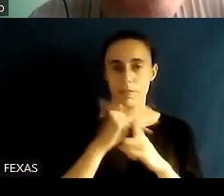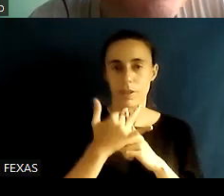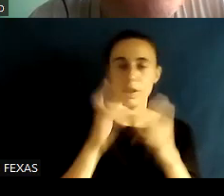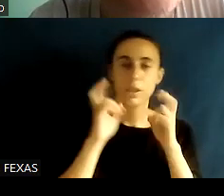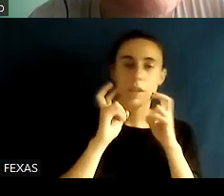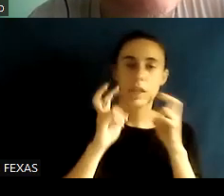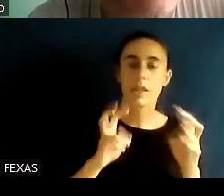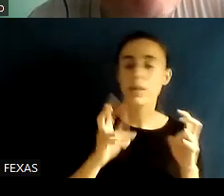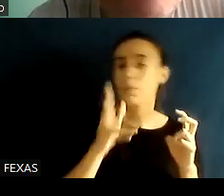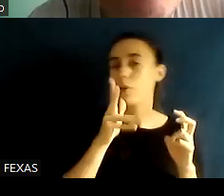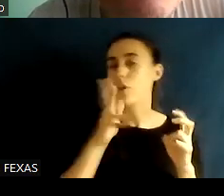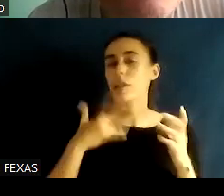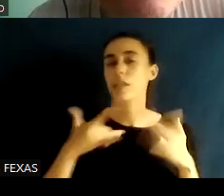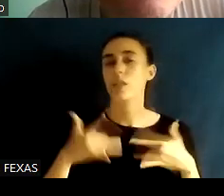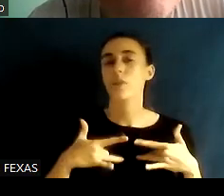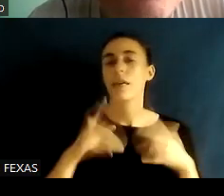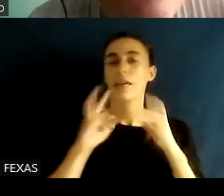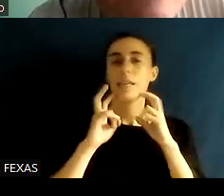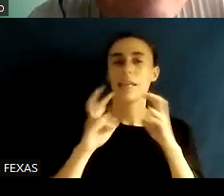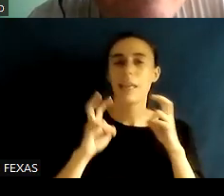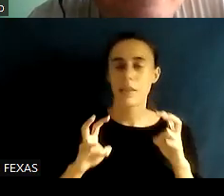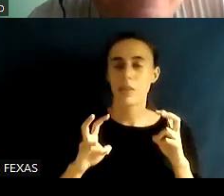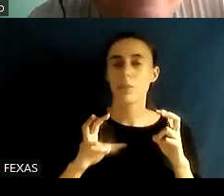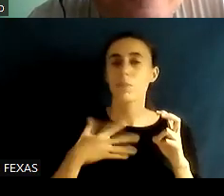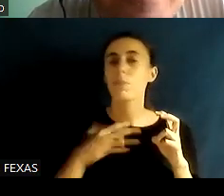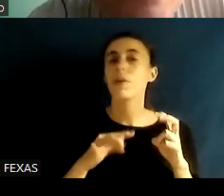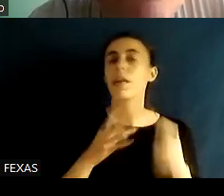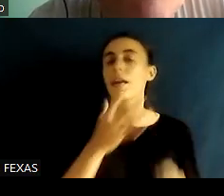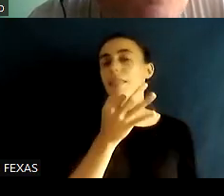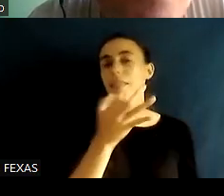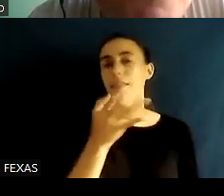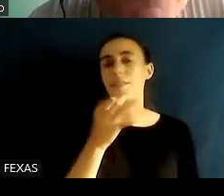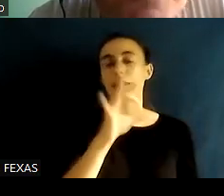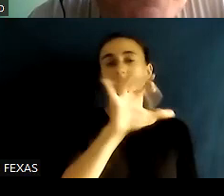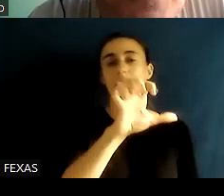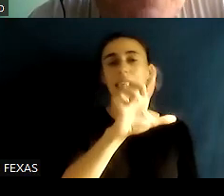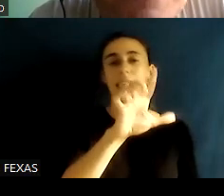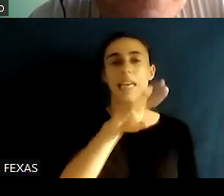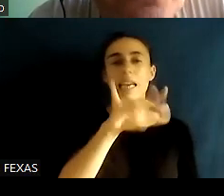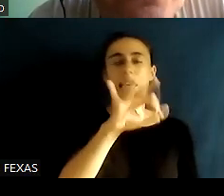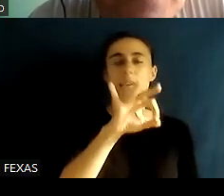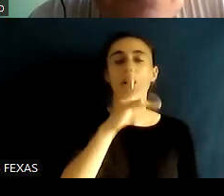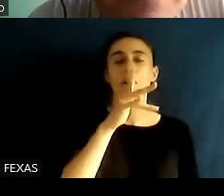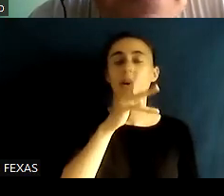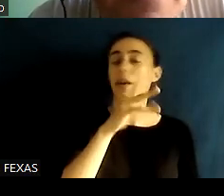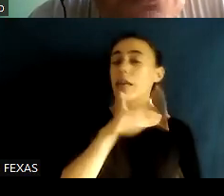síntomas depresivos puede haber carencia de selenio. Volvemos a la misma situación que